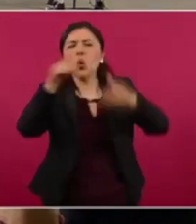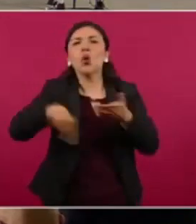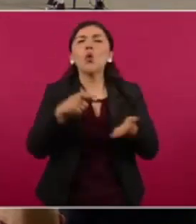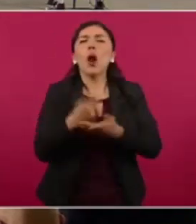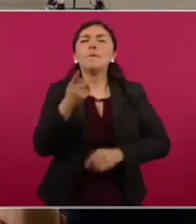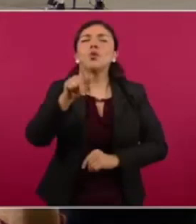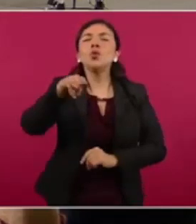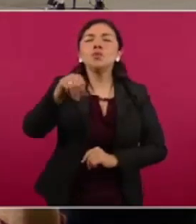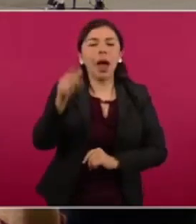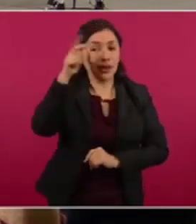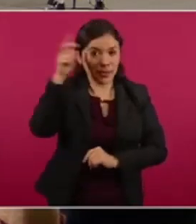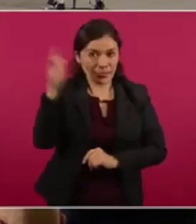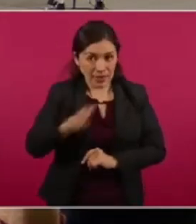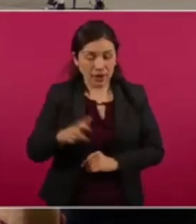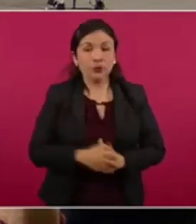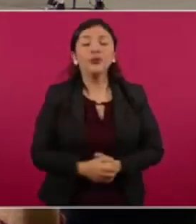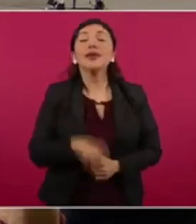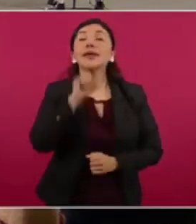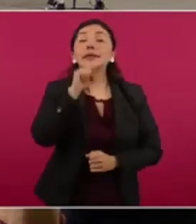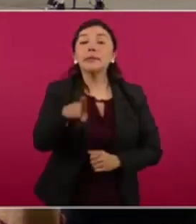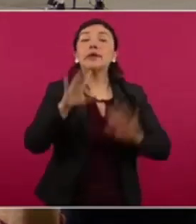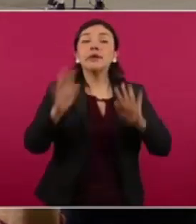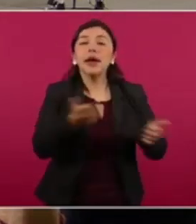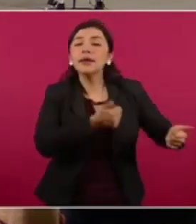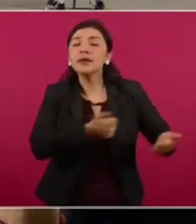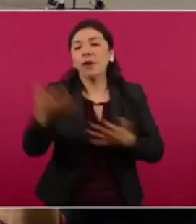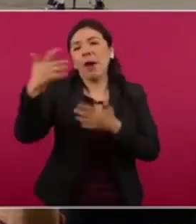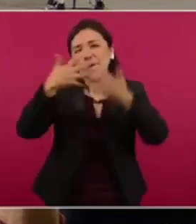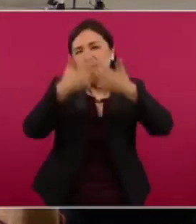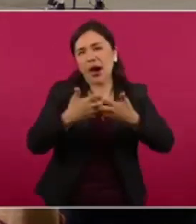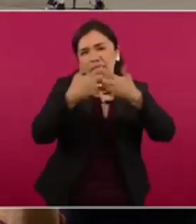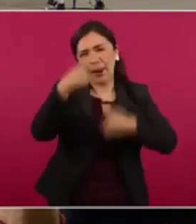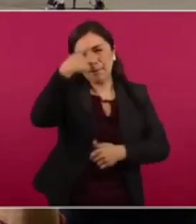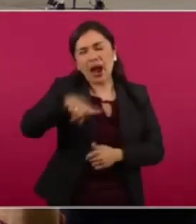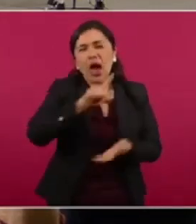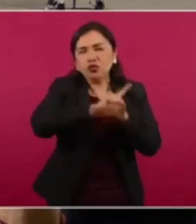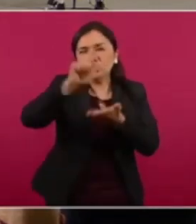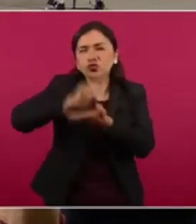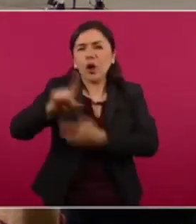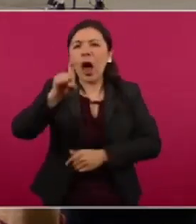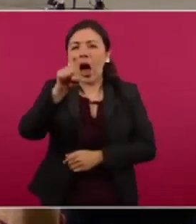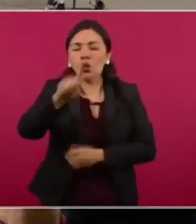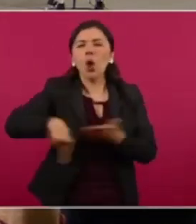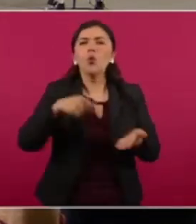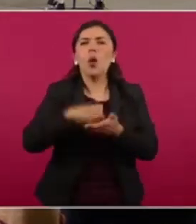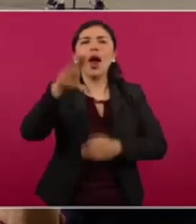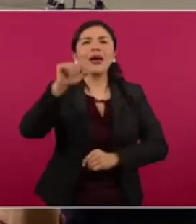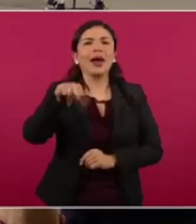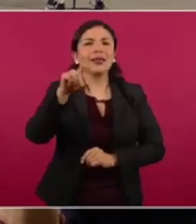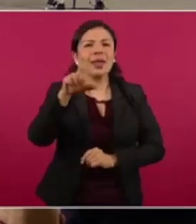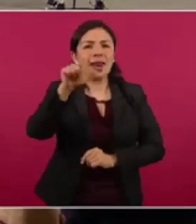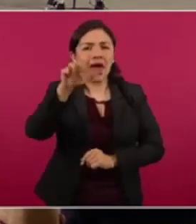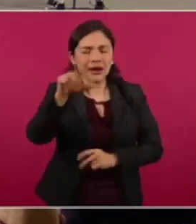Se desplegaron plantas potabilizadoras en Candelaria Losicha, en Benito